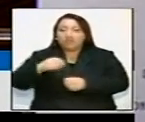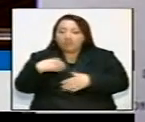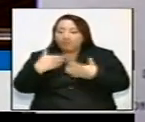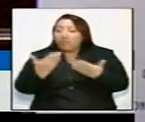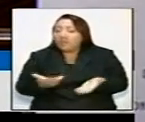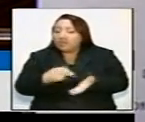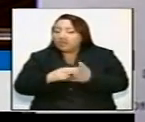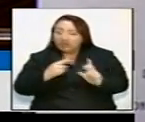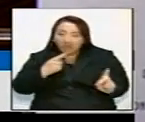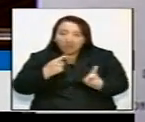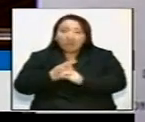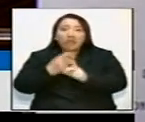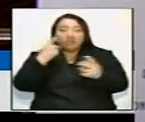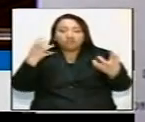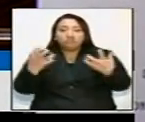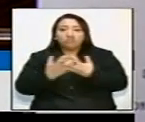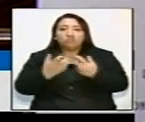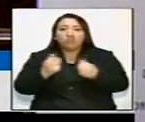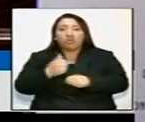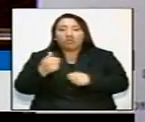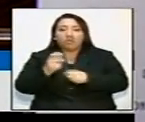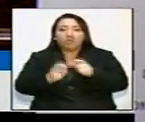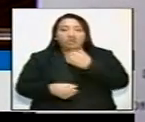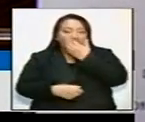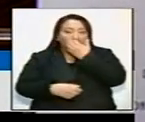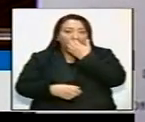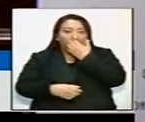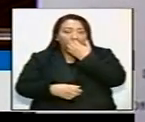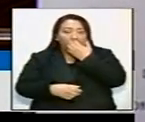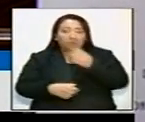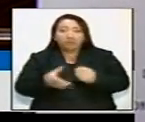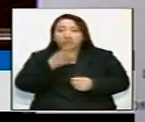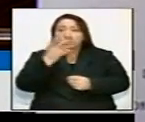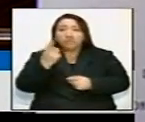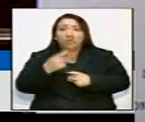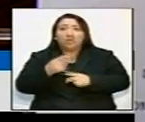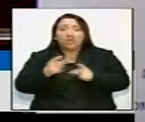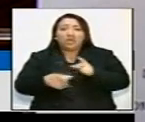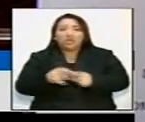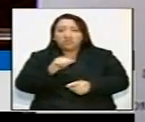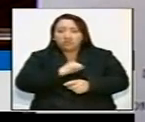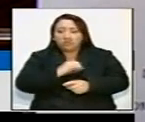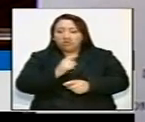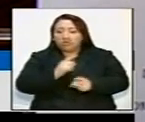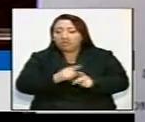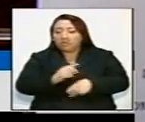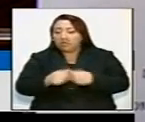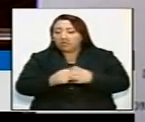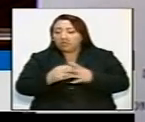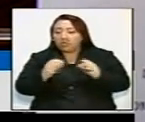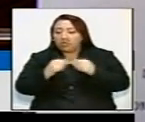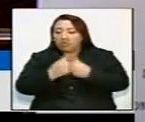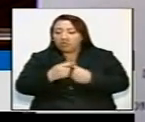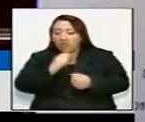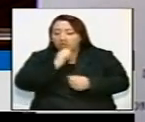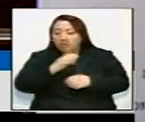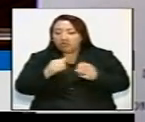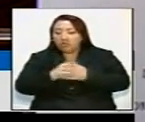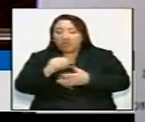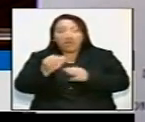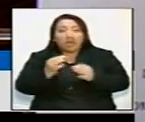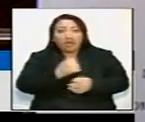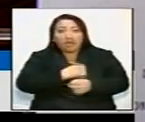poder llegar a consensos con otros actores, no solamente con los actores públicos, sino también con el sector privado, gremios,